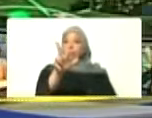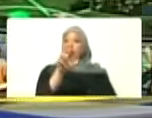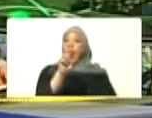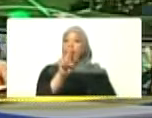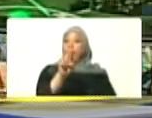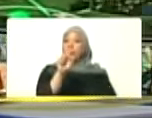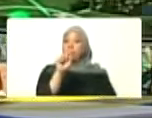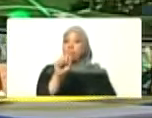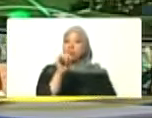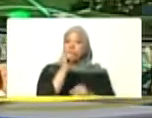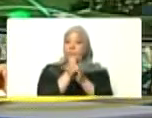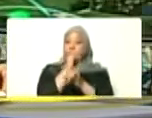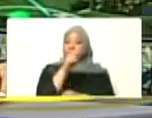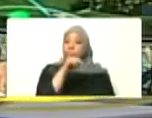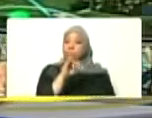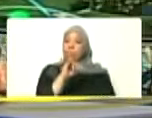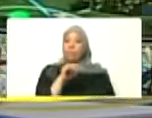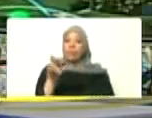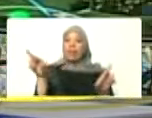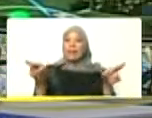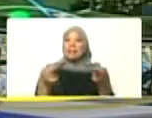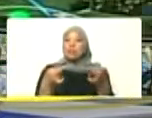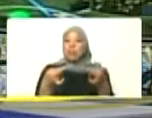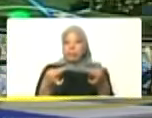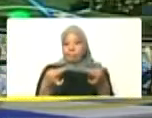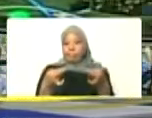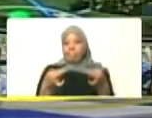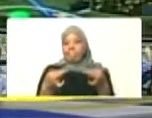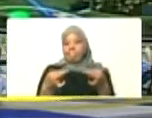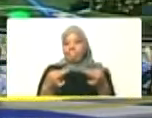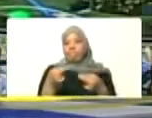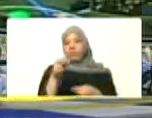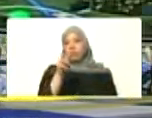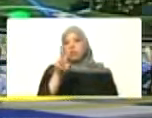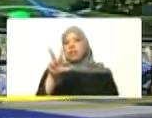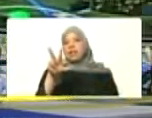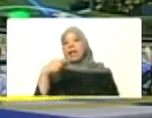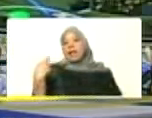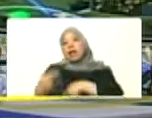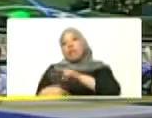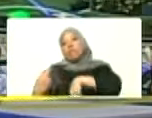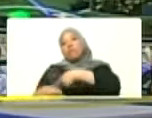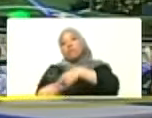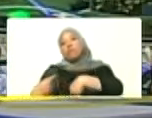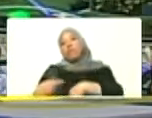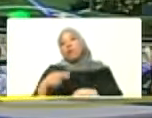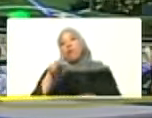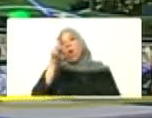3R.net es la síntesis de 23 años de revolución.